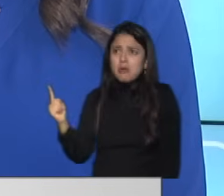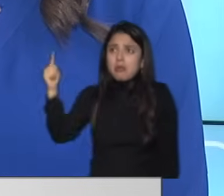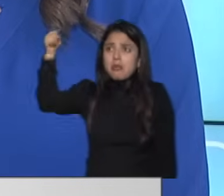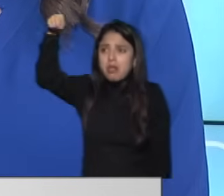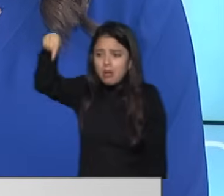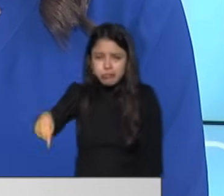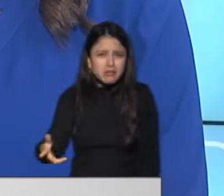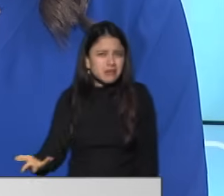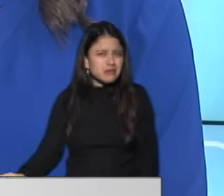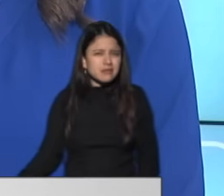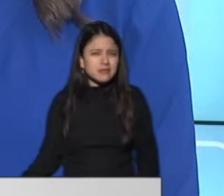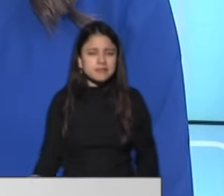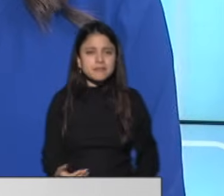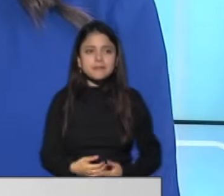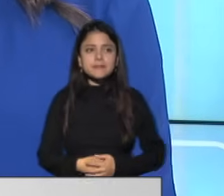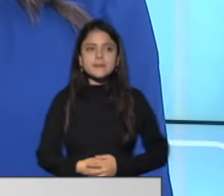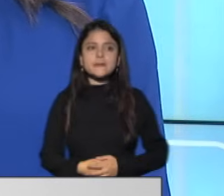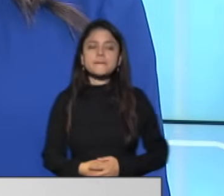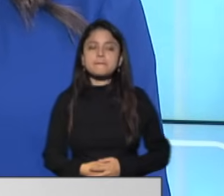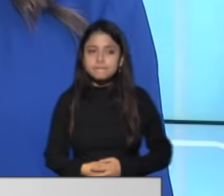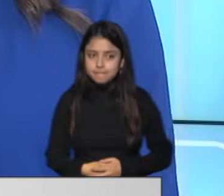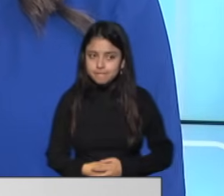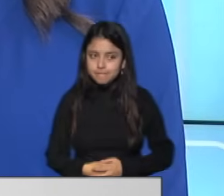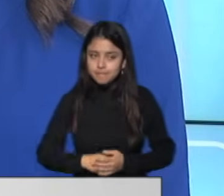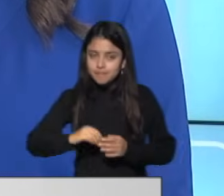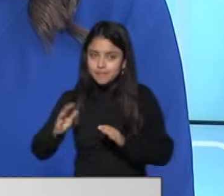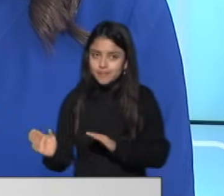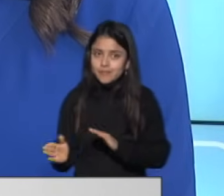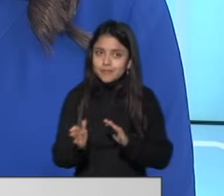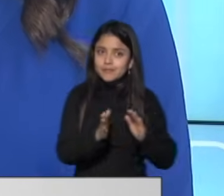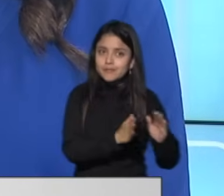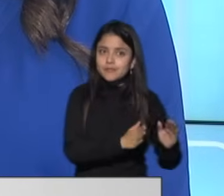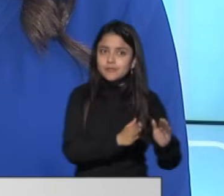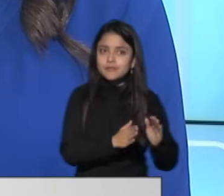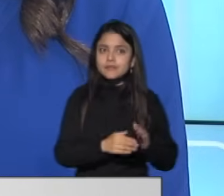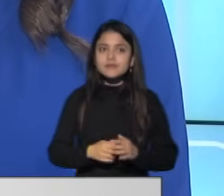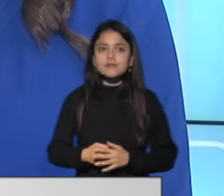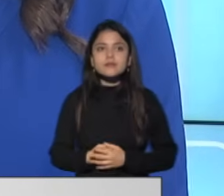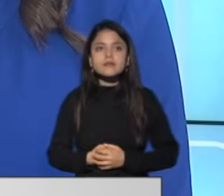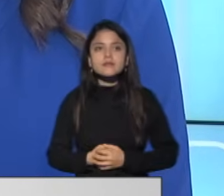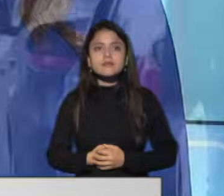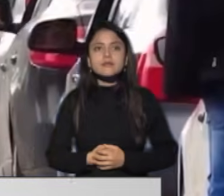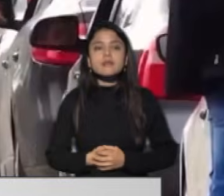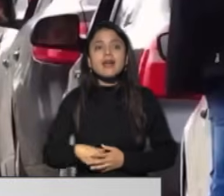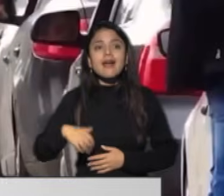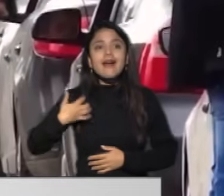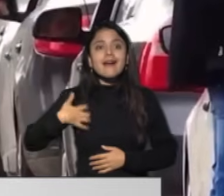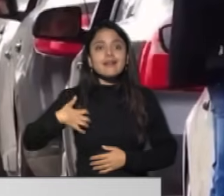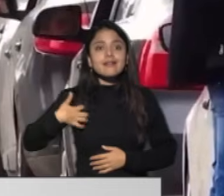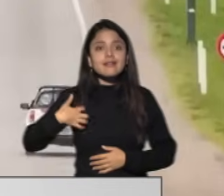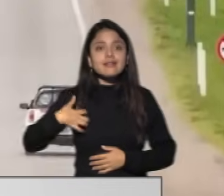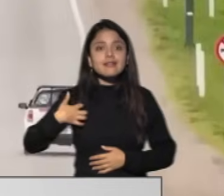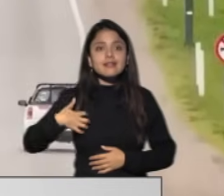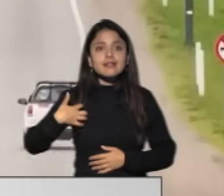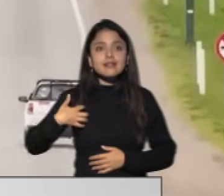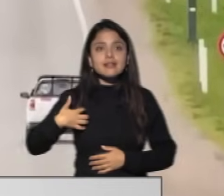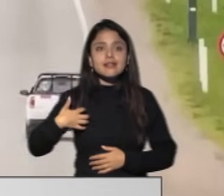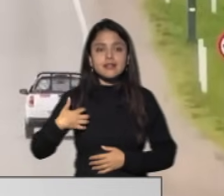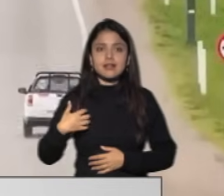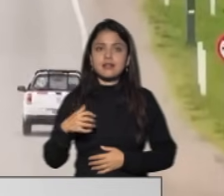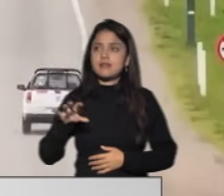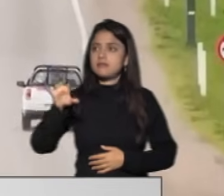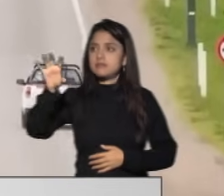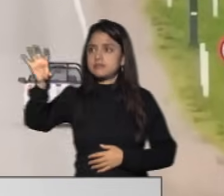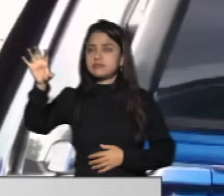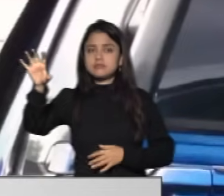Argentina pide la exoneración de impuestos para desincentivar las compras en la frontera con Uruguay. La diferencia de precios en este lugar